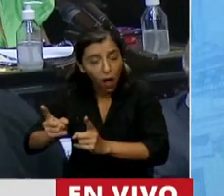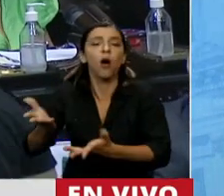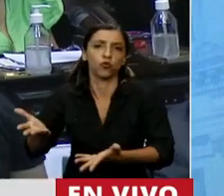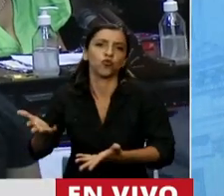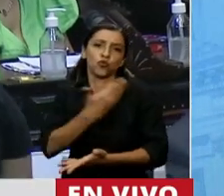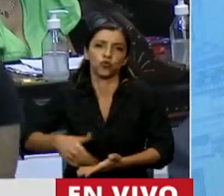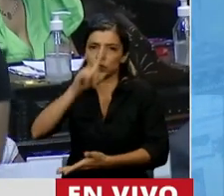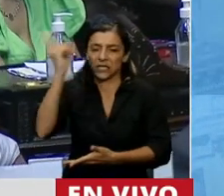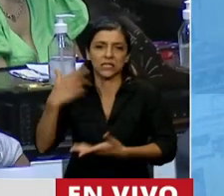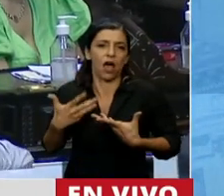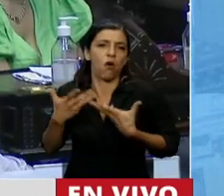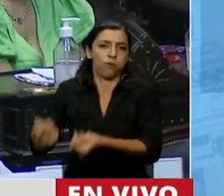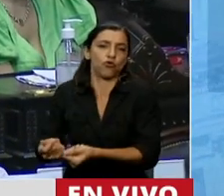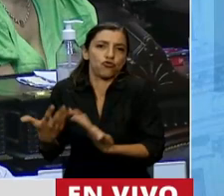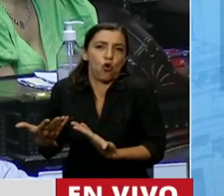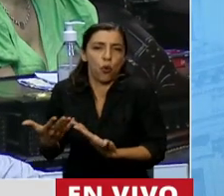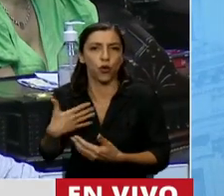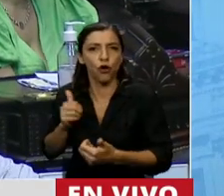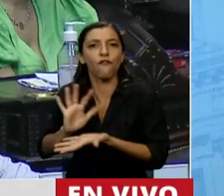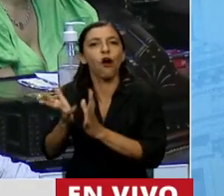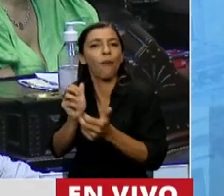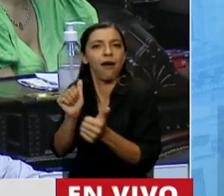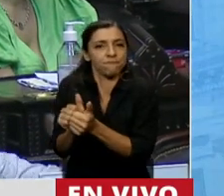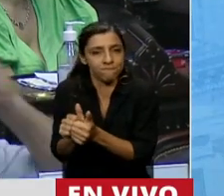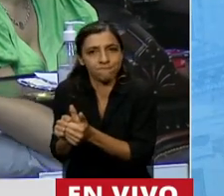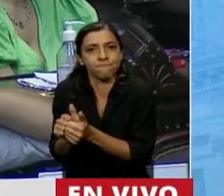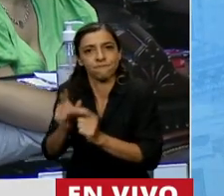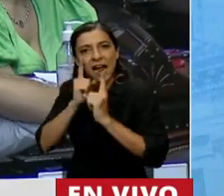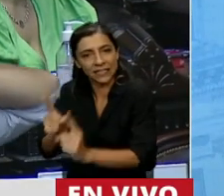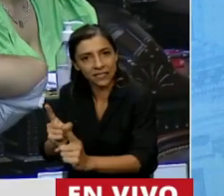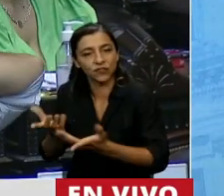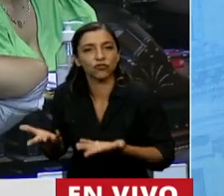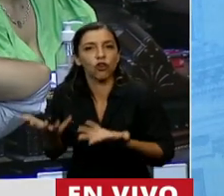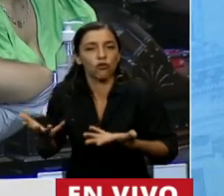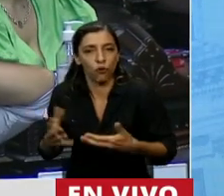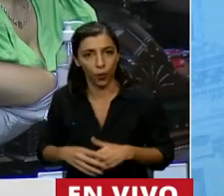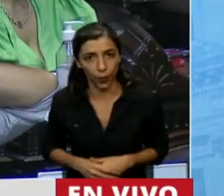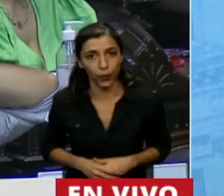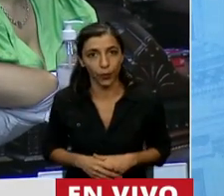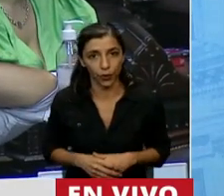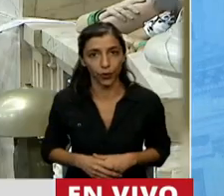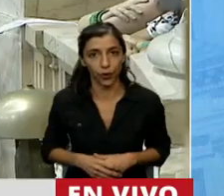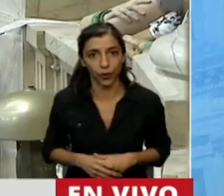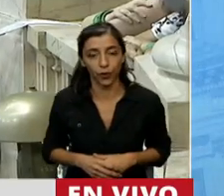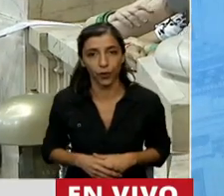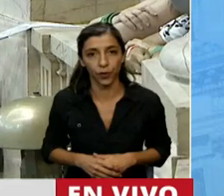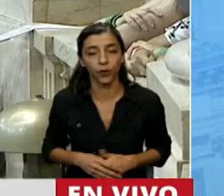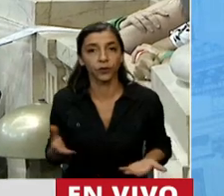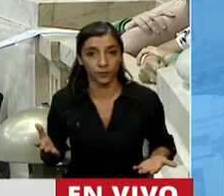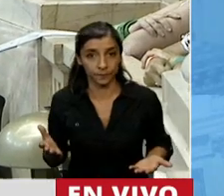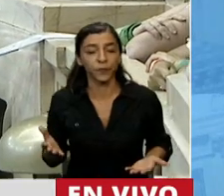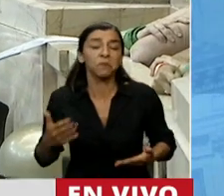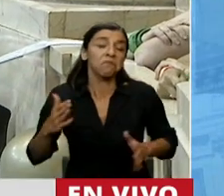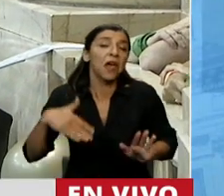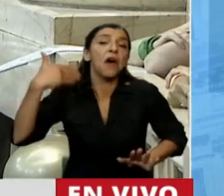entendemos que el acompañamiento del Estado es un acompañamiento necesario que después, vaya, muchos